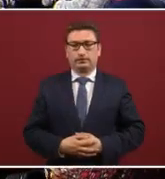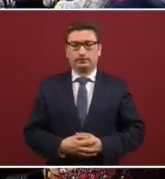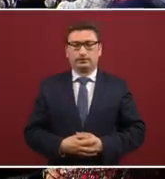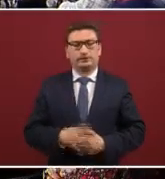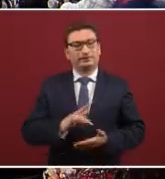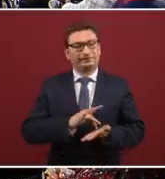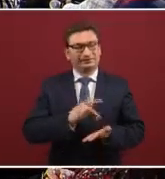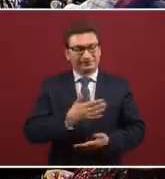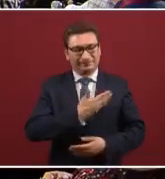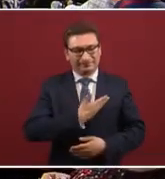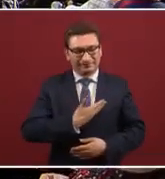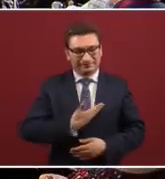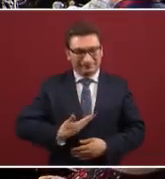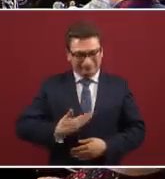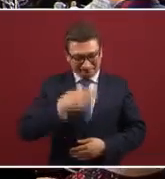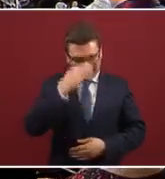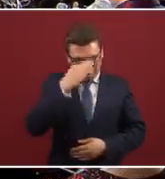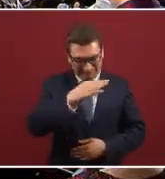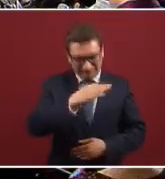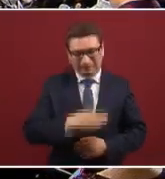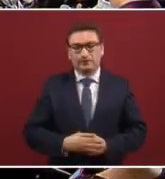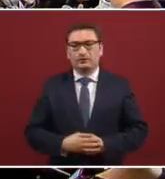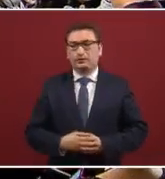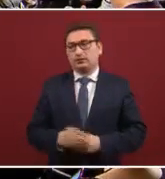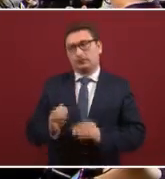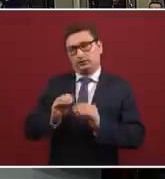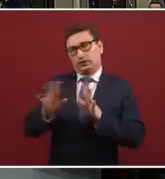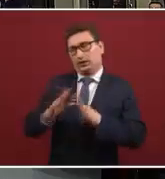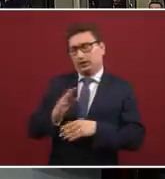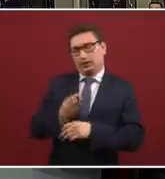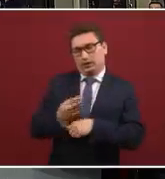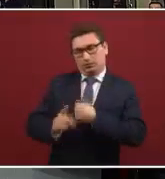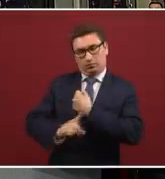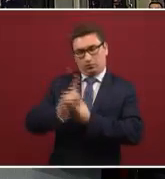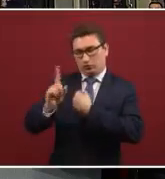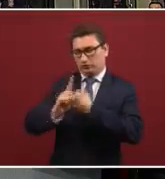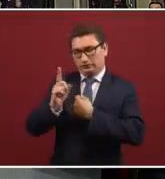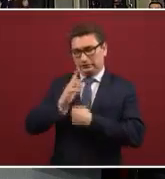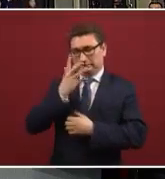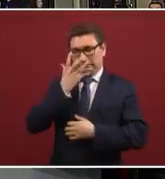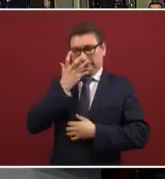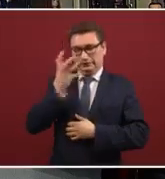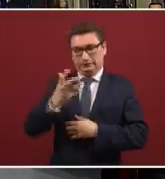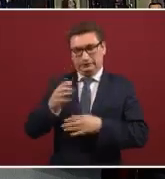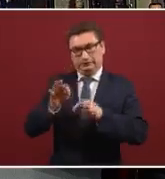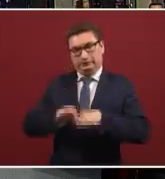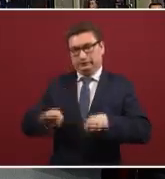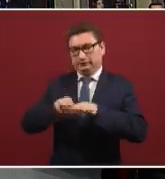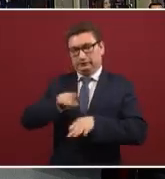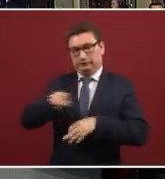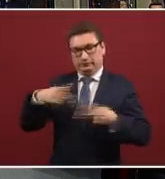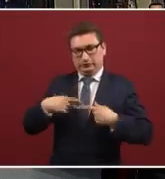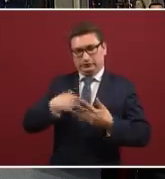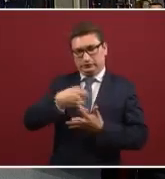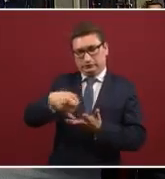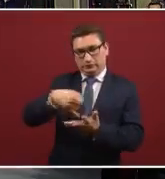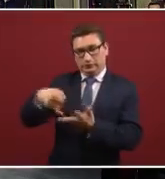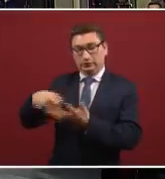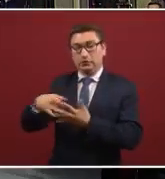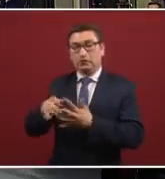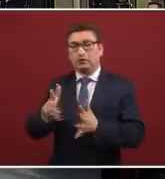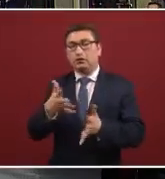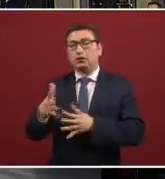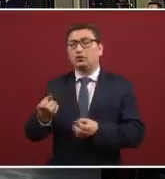Gracias, señor presidente. No, pues sin duda es un problema serio, es un sector importantísimo, más de 400,000